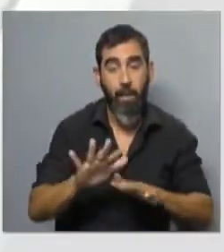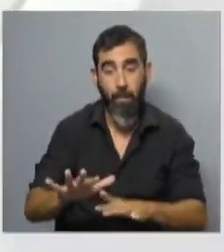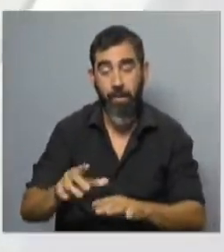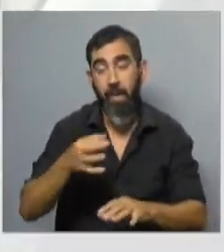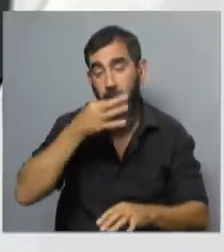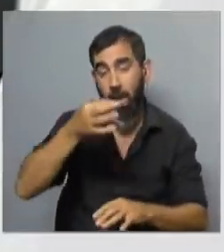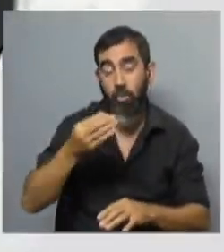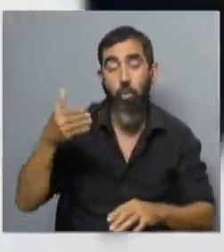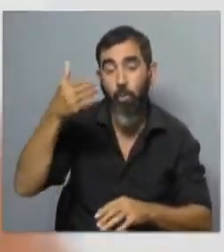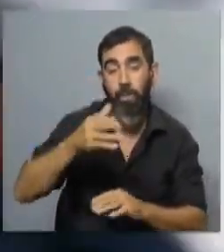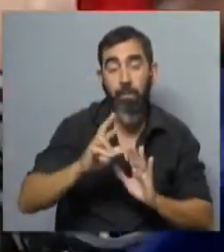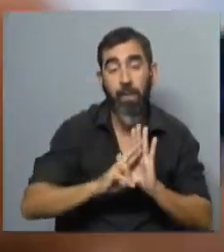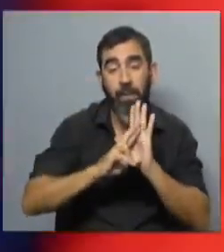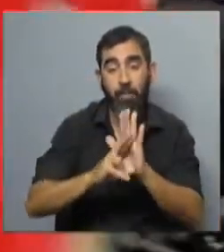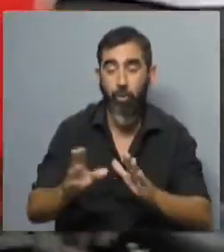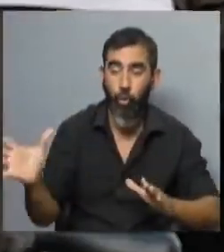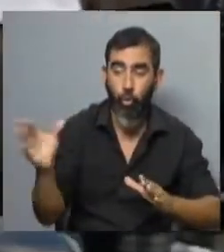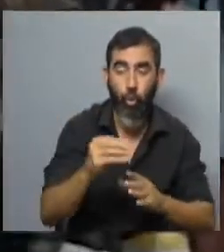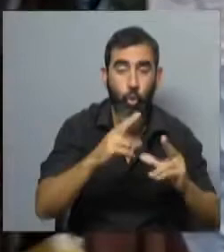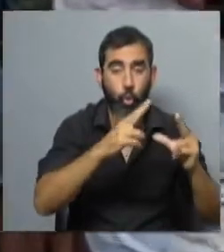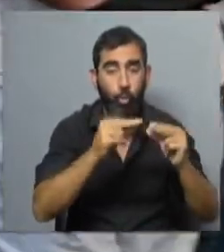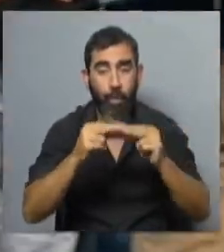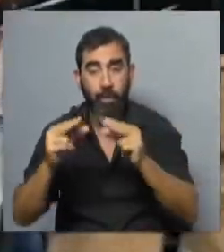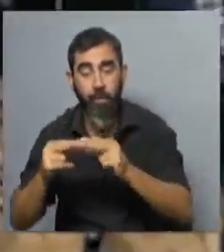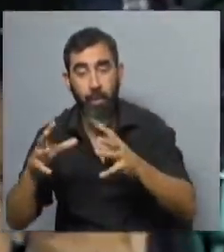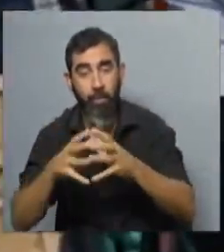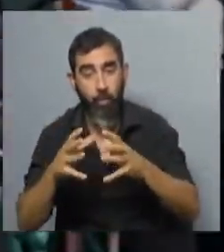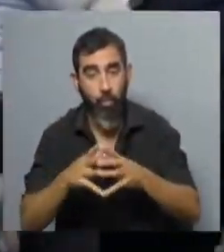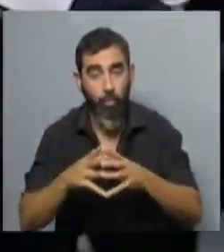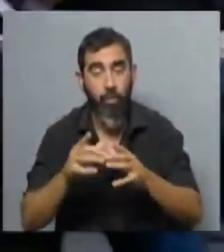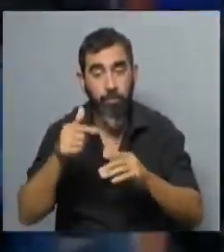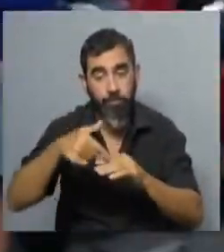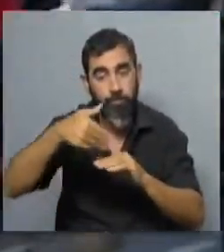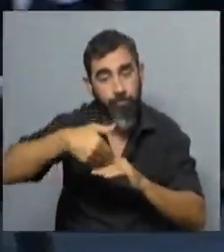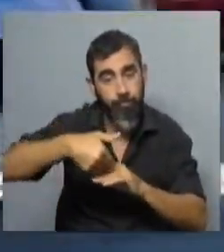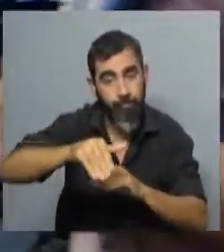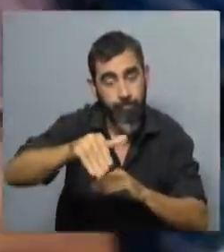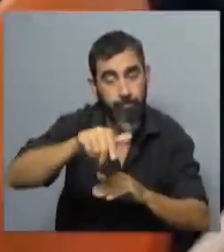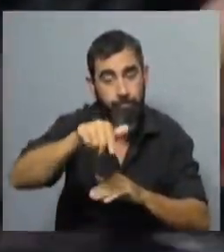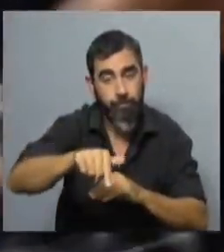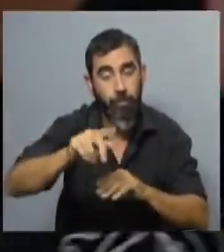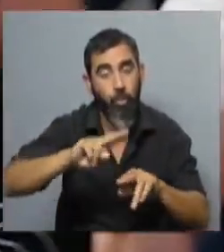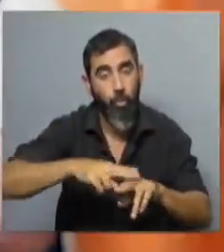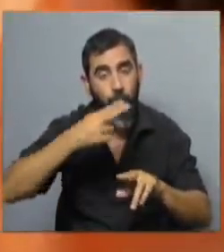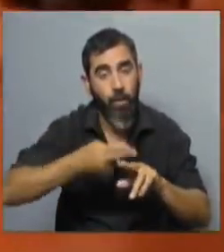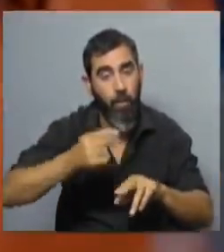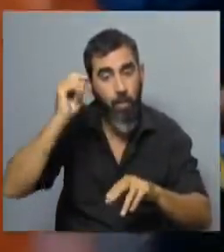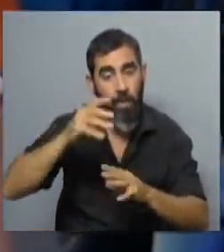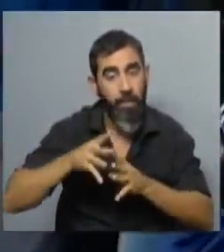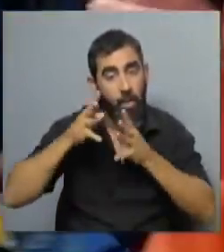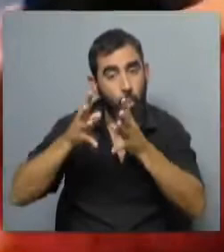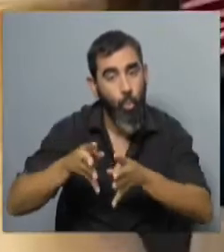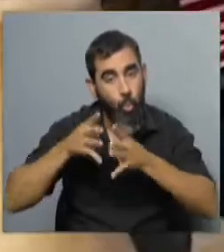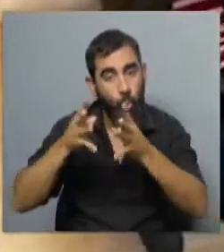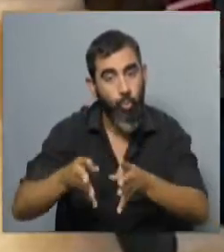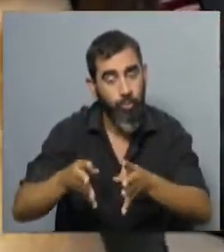acto participarán representantes de todas las cooperativas del movimiento y marcará el punto de partida de lo que será una nueva estrategia de lucha, según